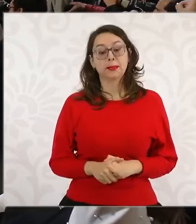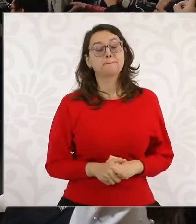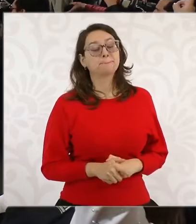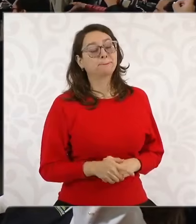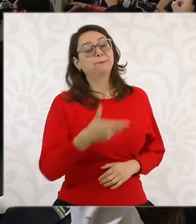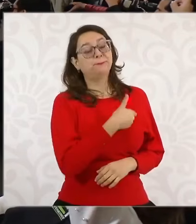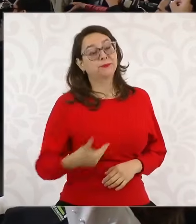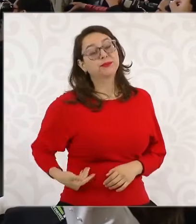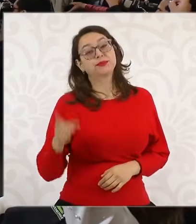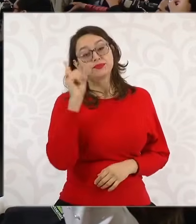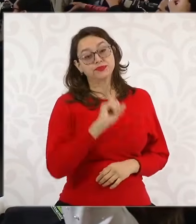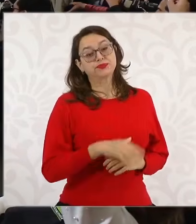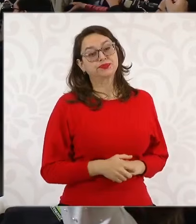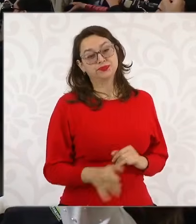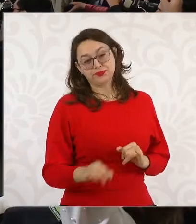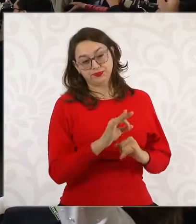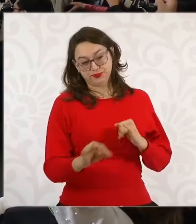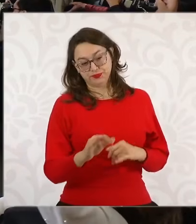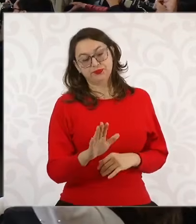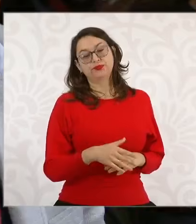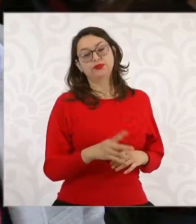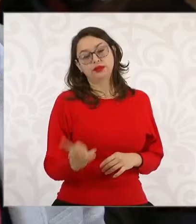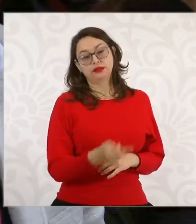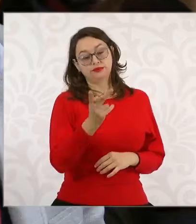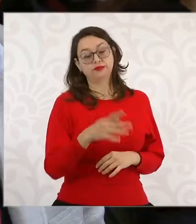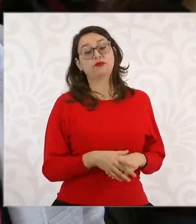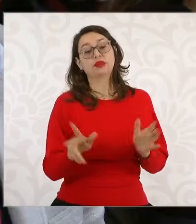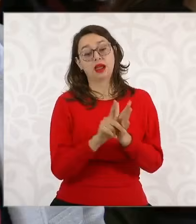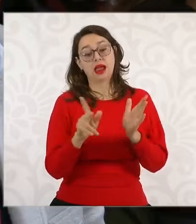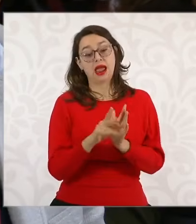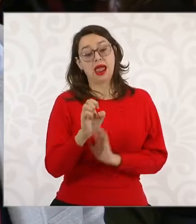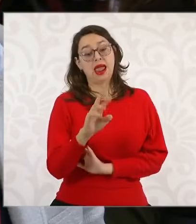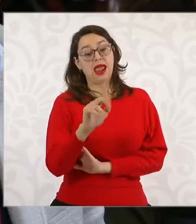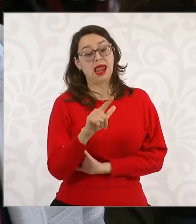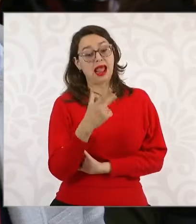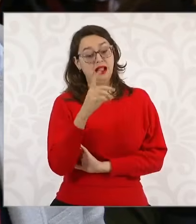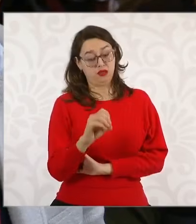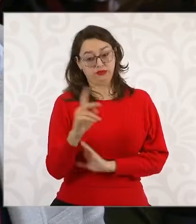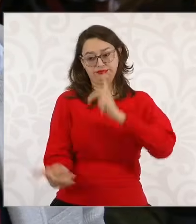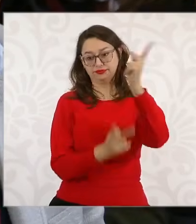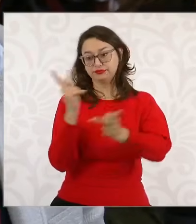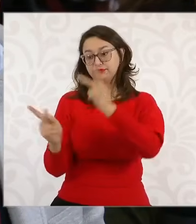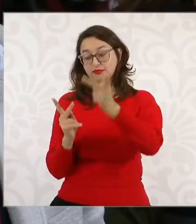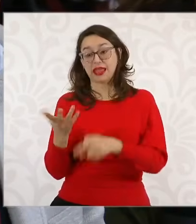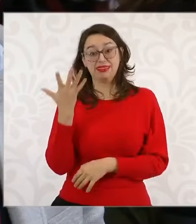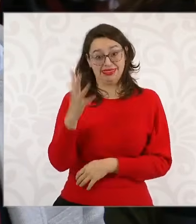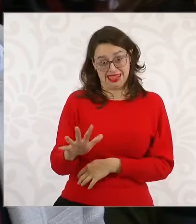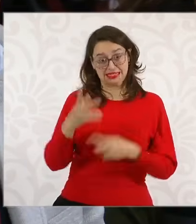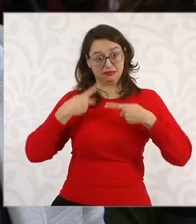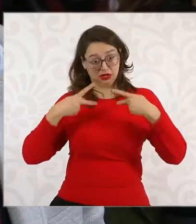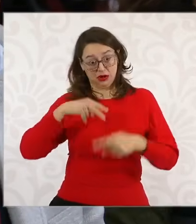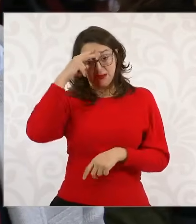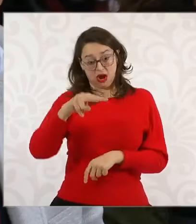Presidenta, y ya por último, su opinión sobre la última encuesta que se publica en El Heraldo, que revela que 7 de cada 10 mexicanos avalan su trabajo, esto